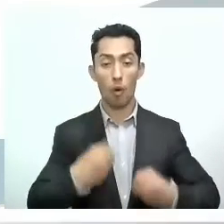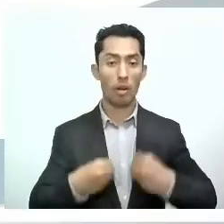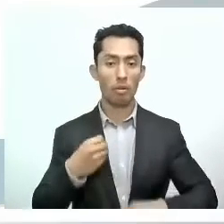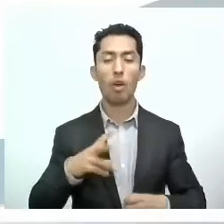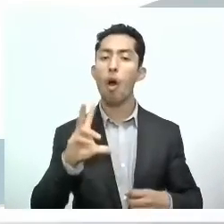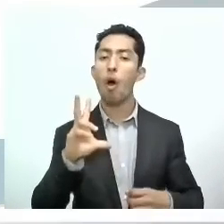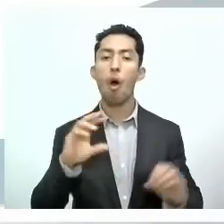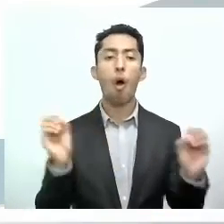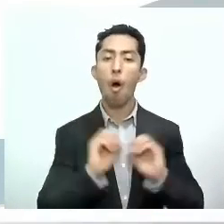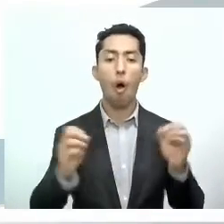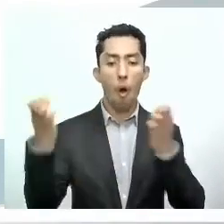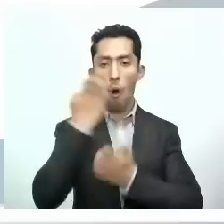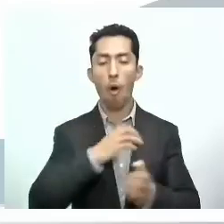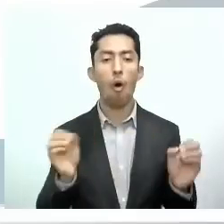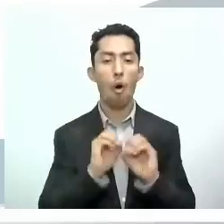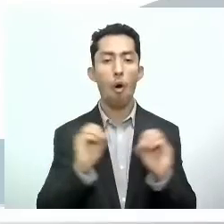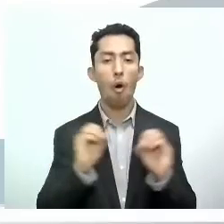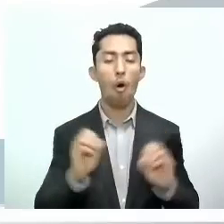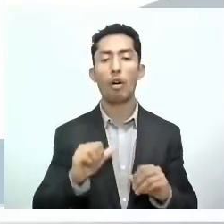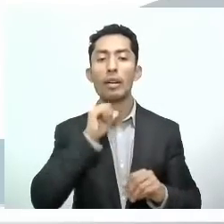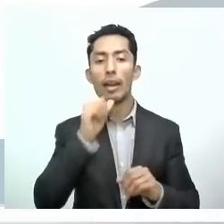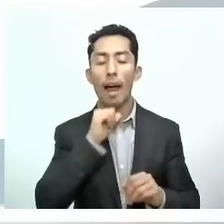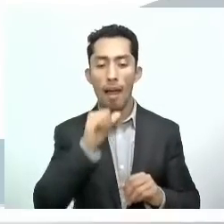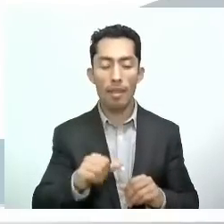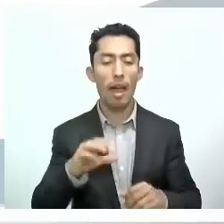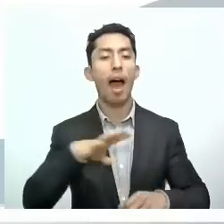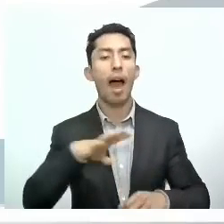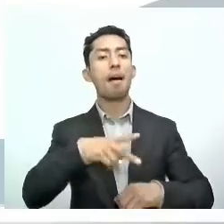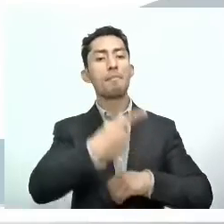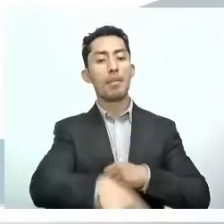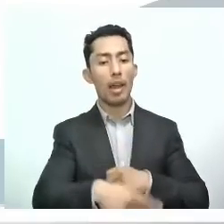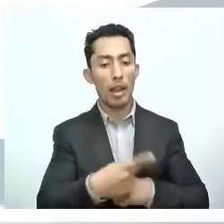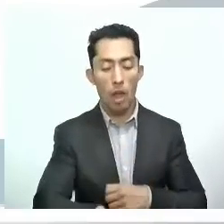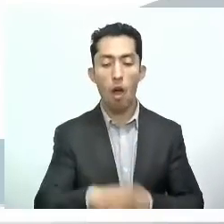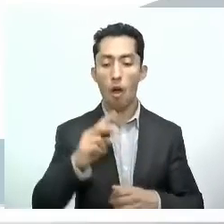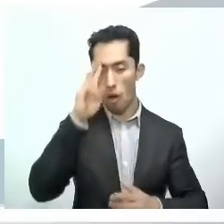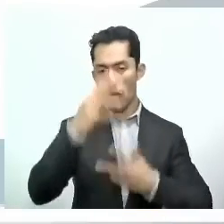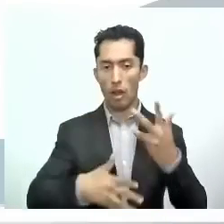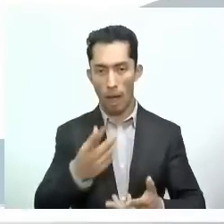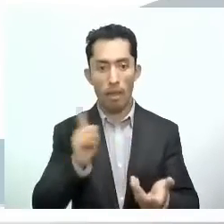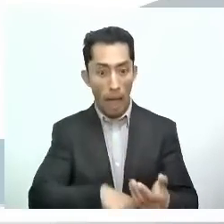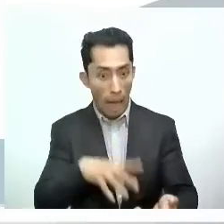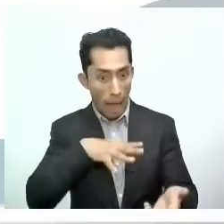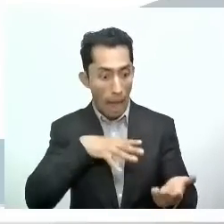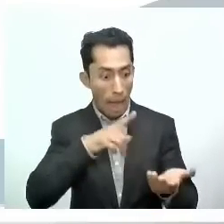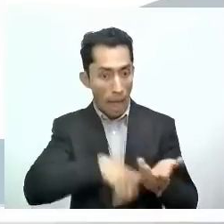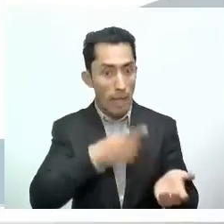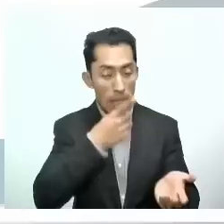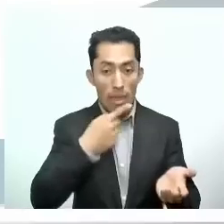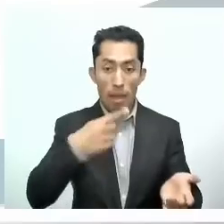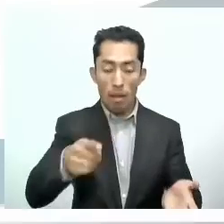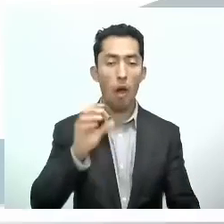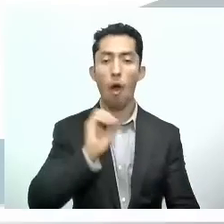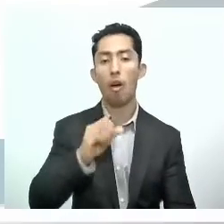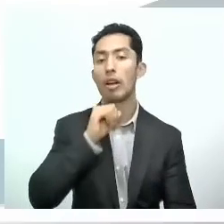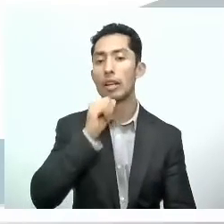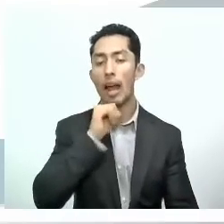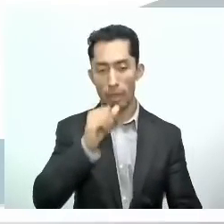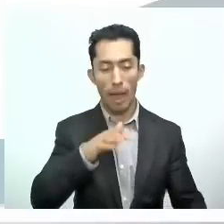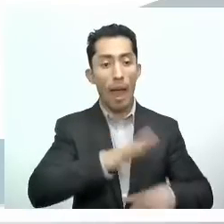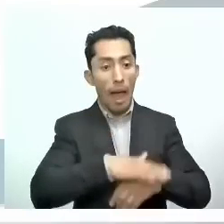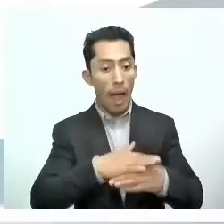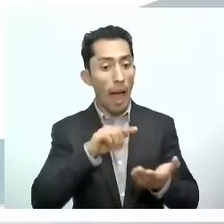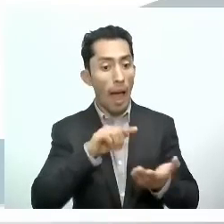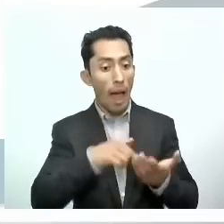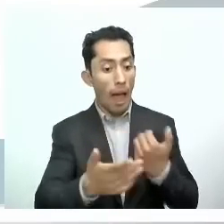las situaciones de riesgo y de violencia que ahí se estaban denunciando y que ahí se advertían y por